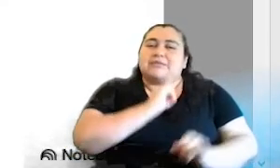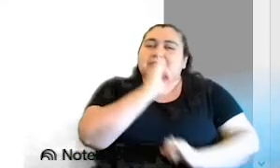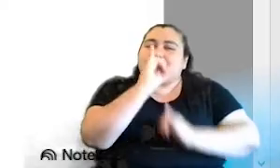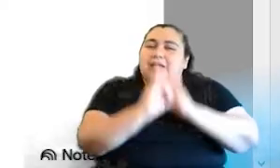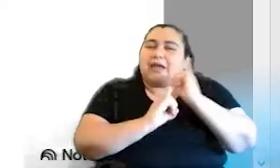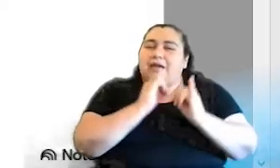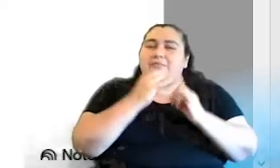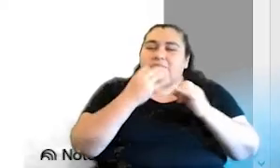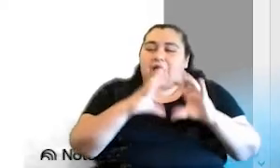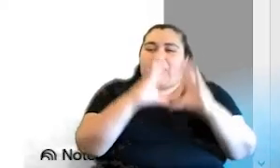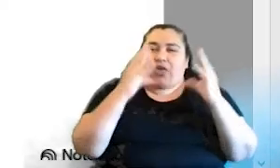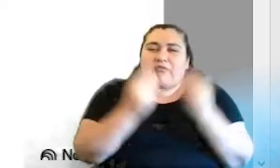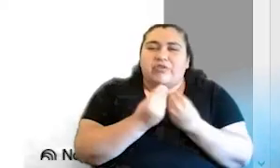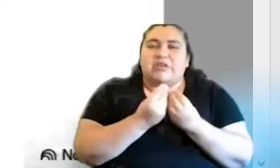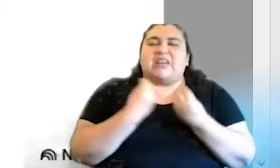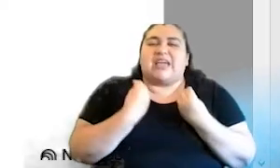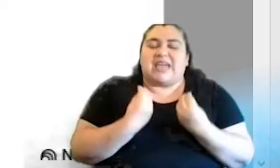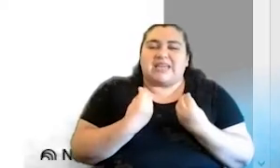como en cualquier